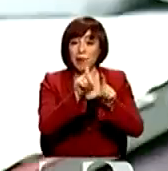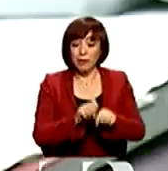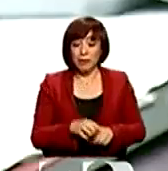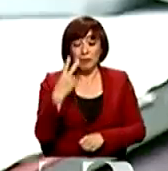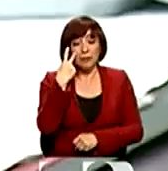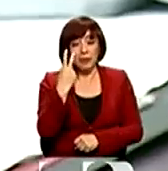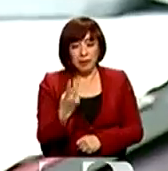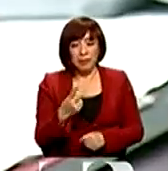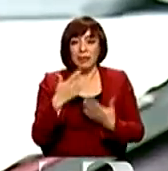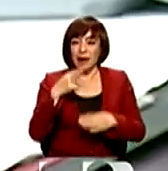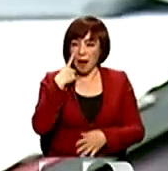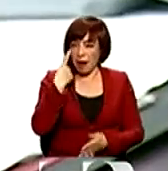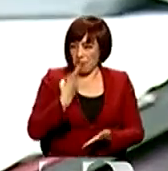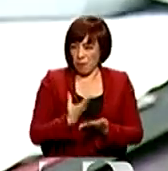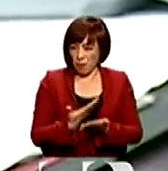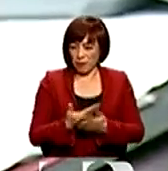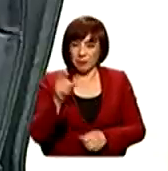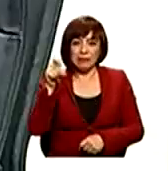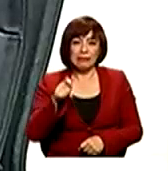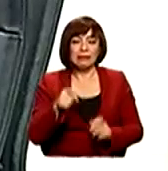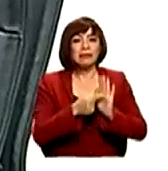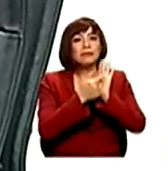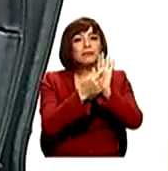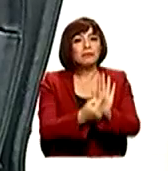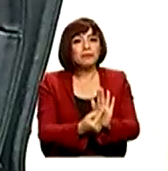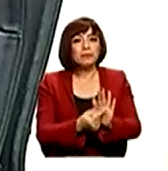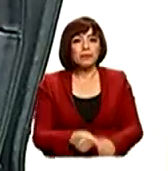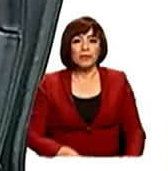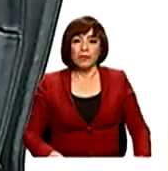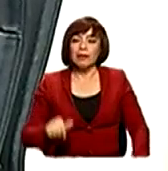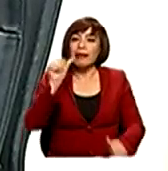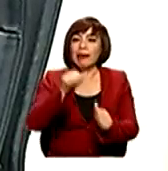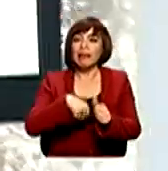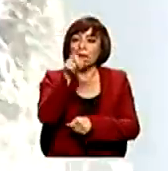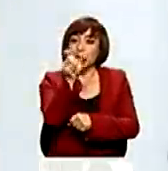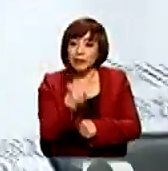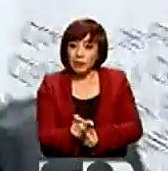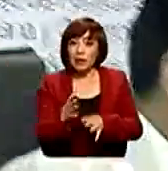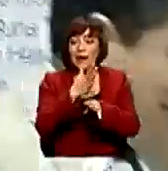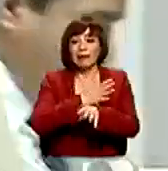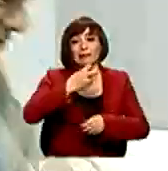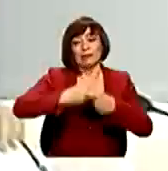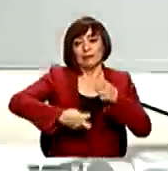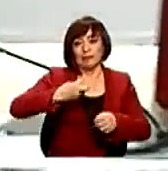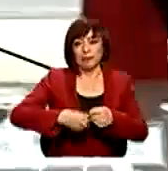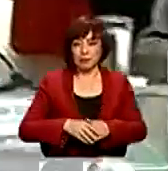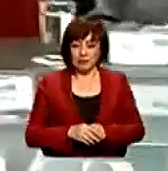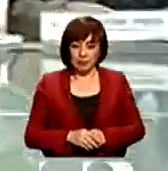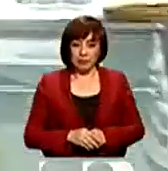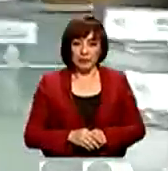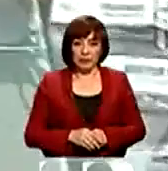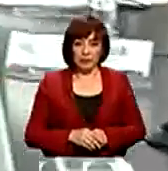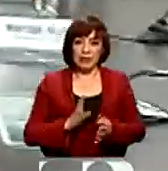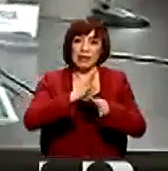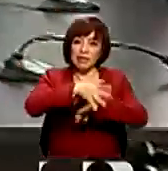evacuar las pruebas de cargo y de descargo que tengan los impugnados y los impugnantes, para que hacia